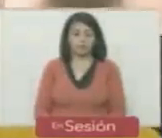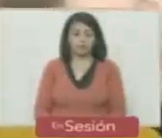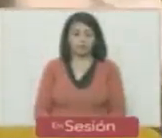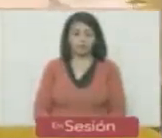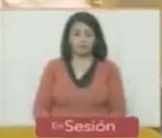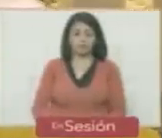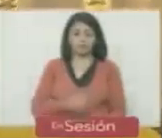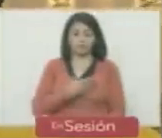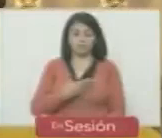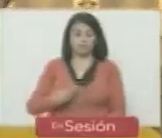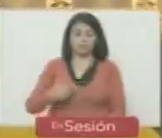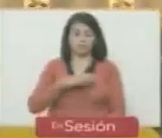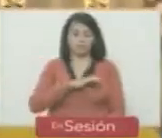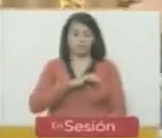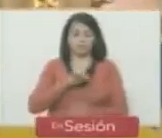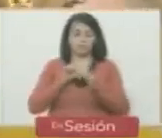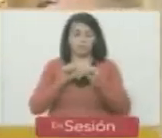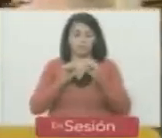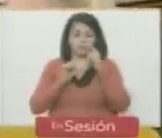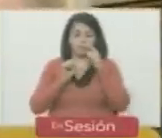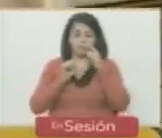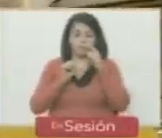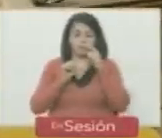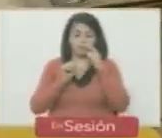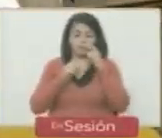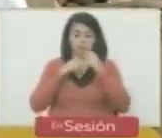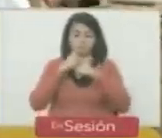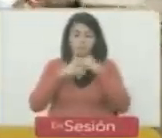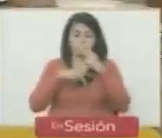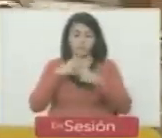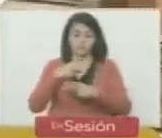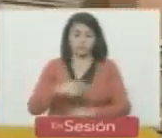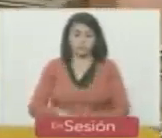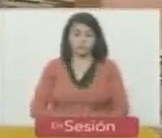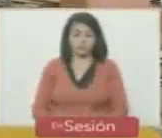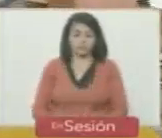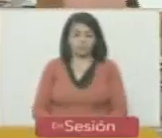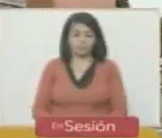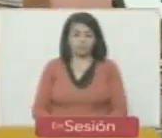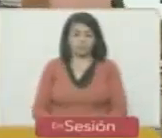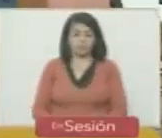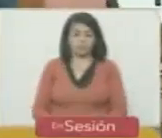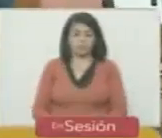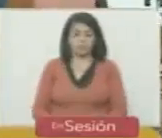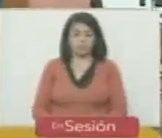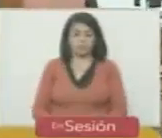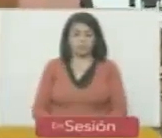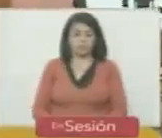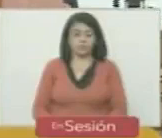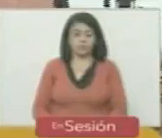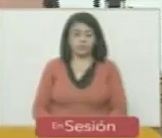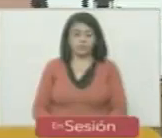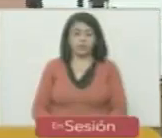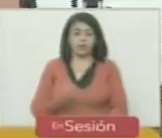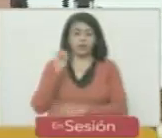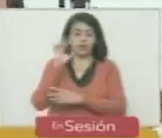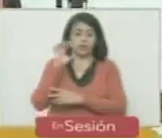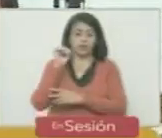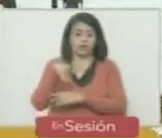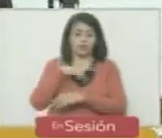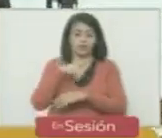Presidente de la Comisión Permanente de Política Interior de esta